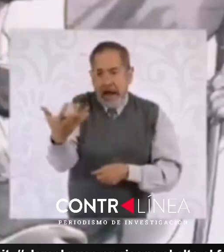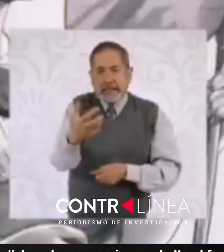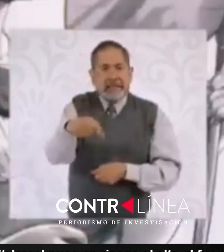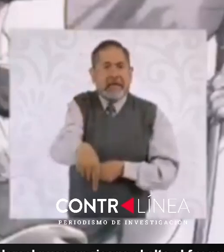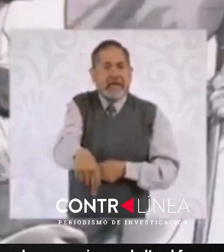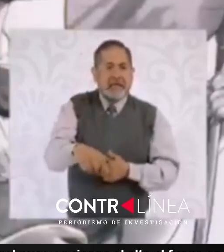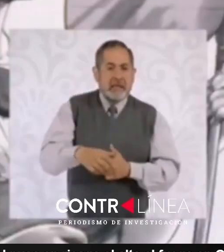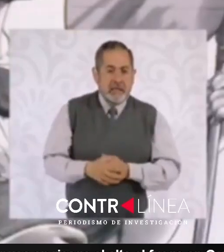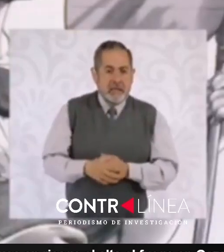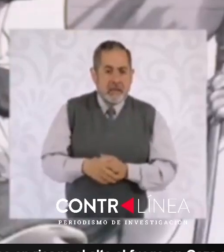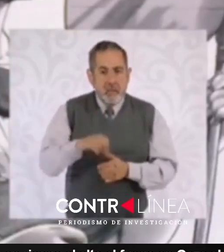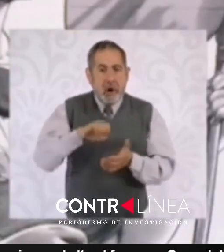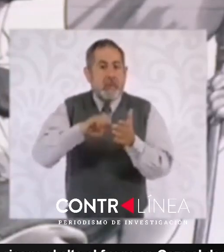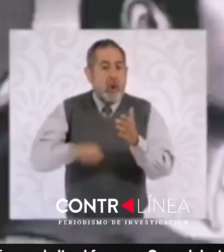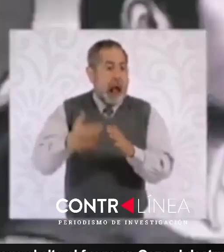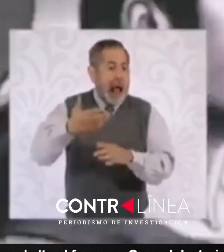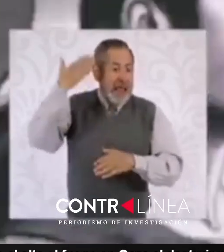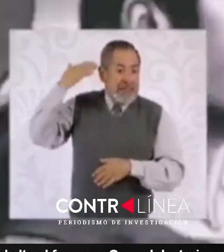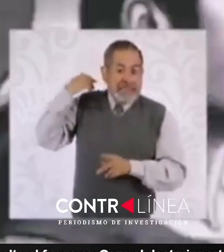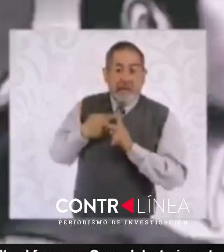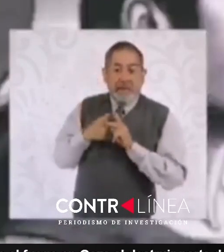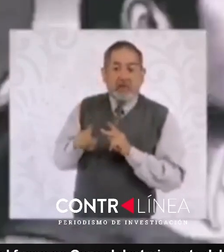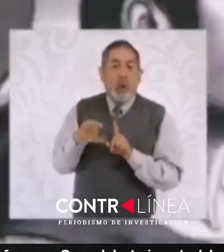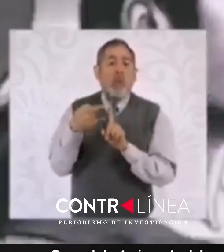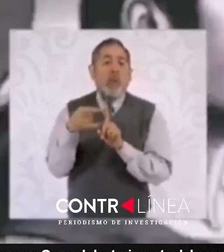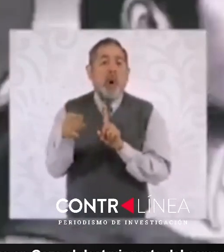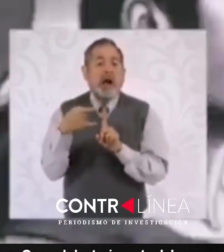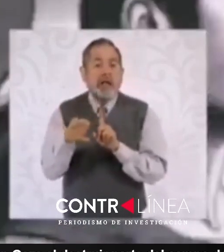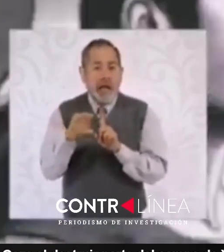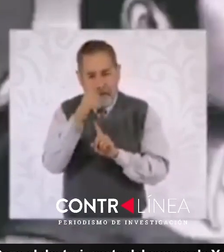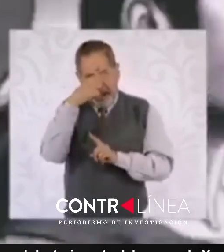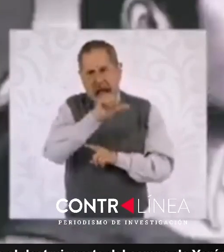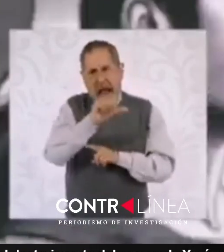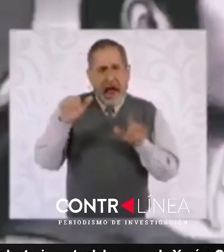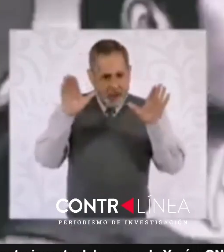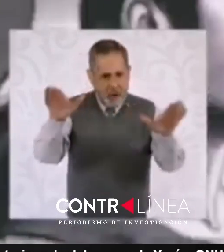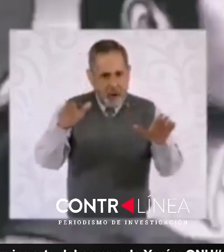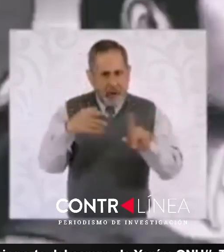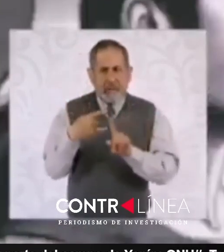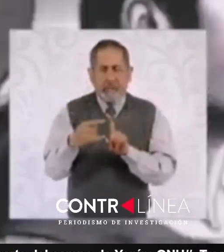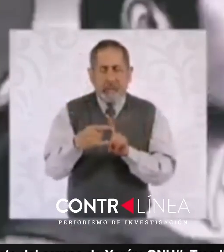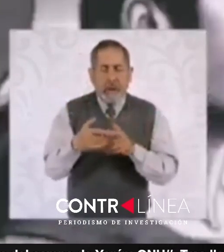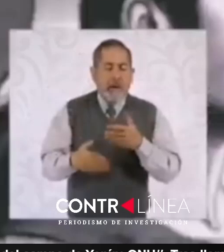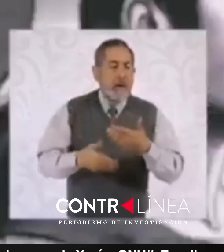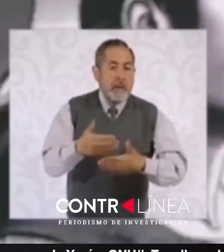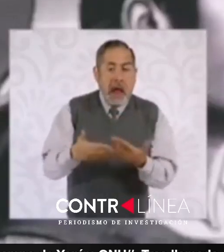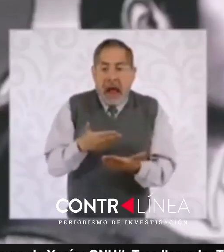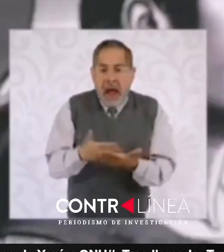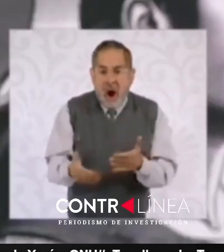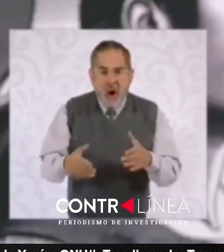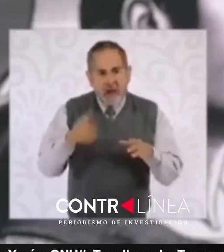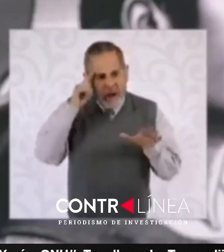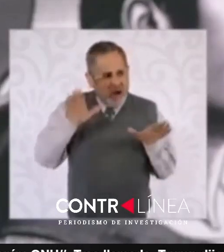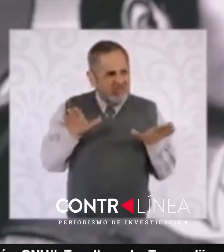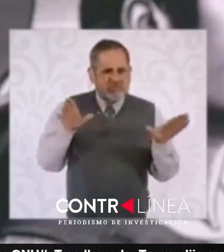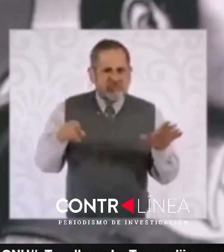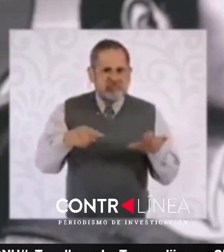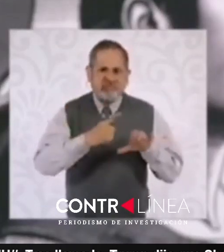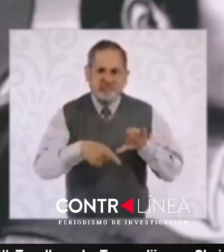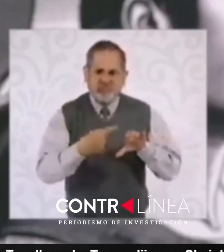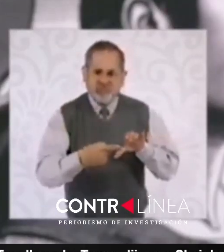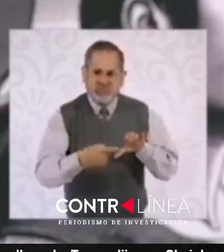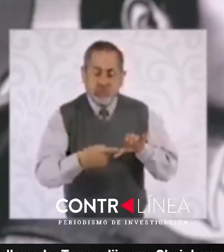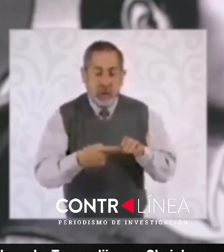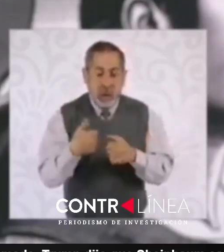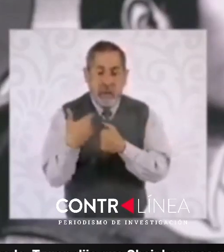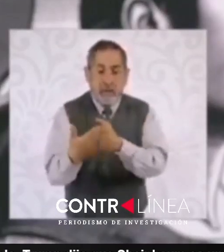una puerta, pero ahora hacemos la turbina. Estamos a punto el año que entra de hacer las aleaciones más complejas a partir de titanio y